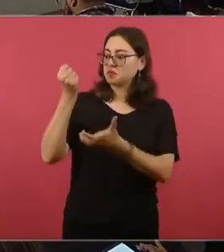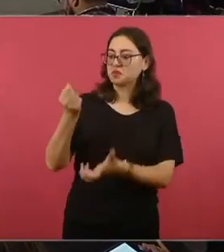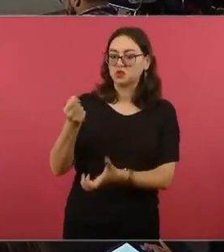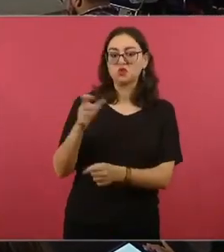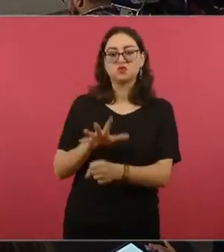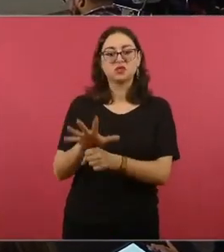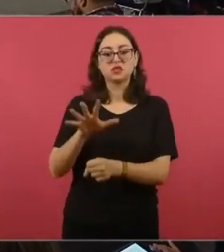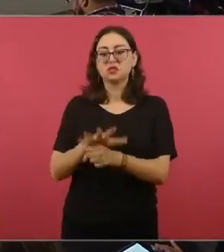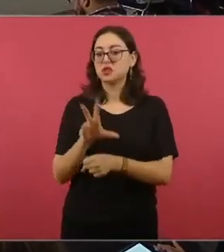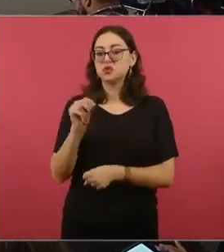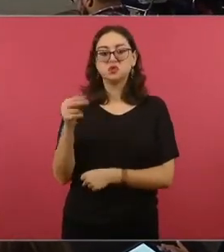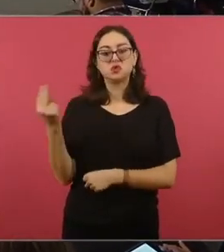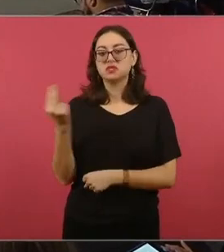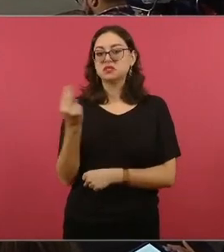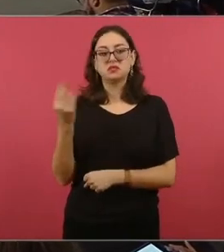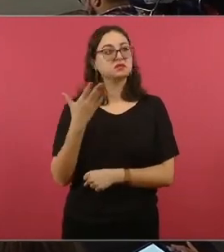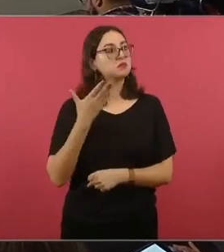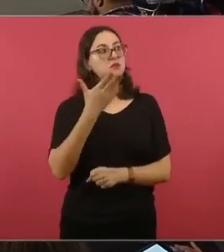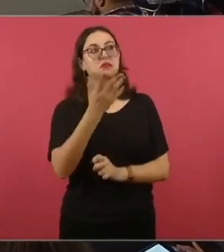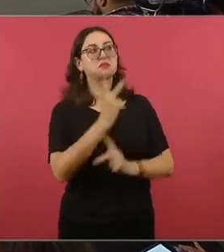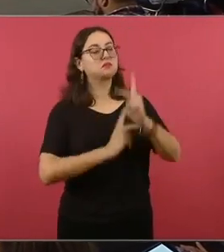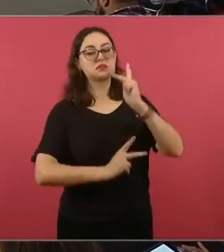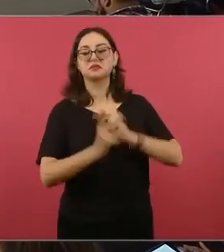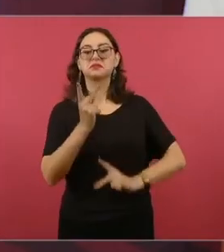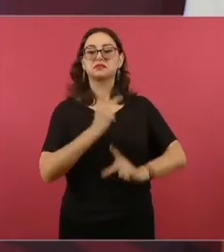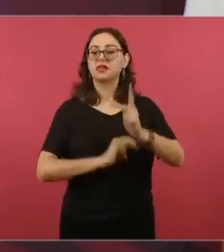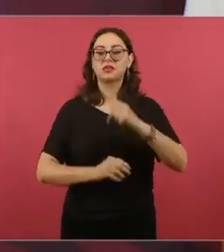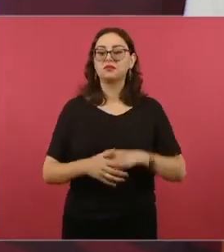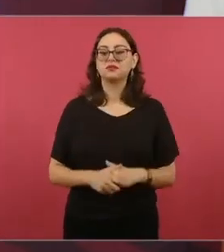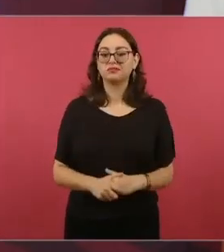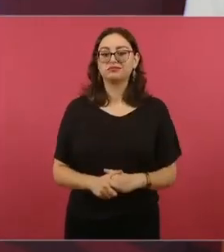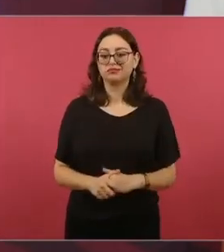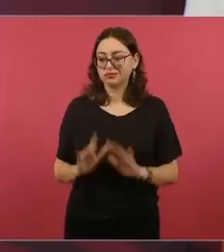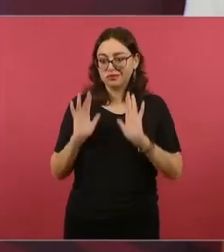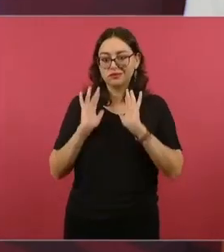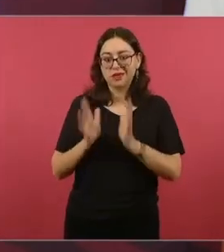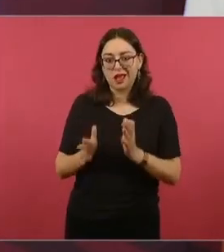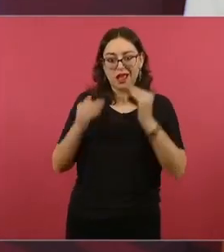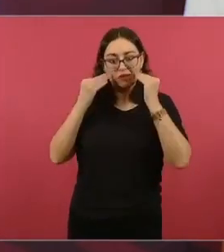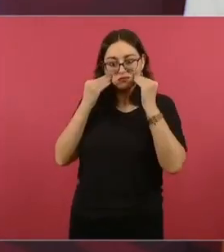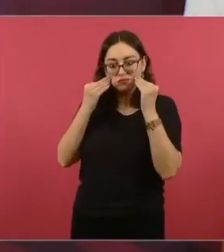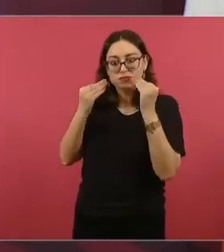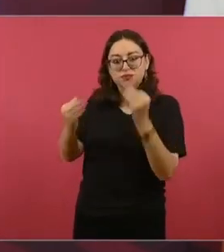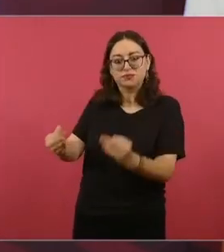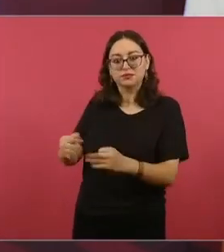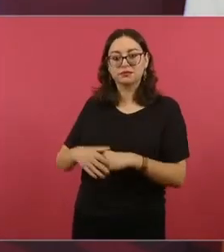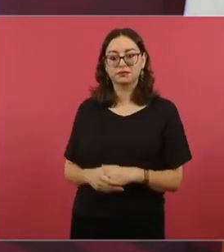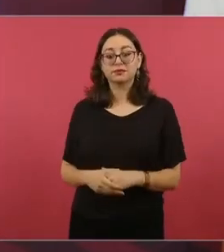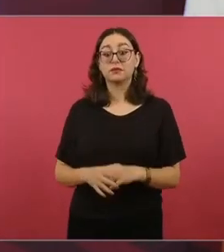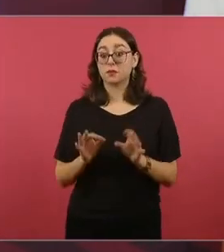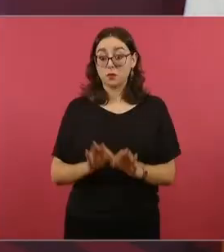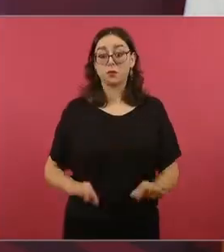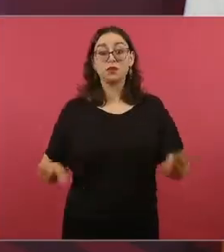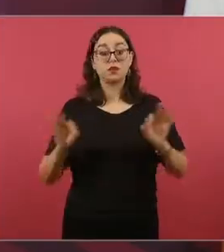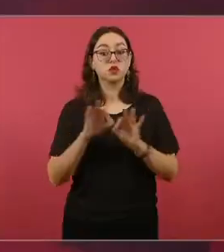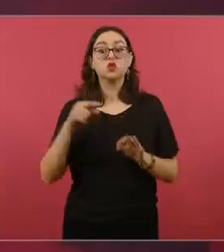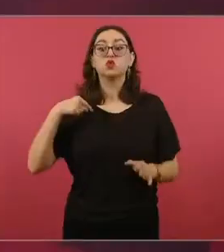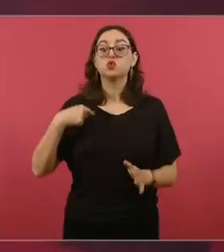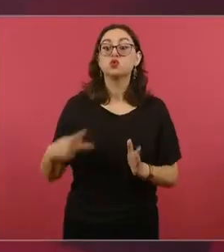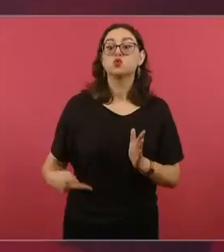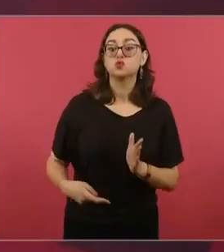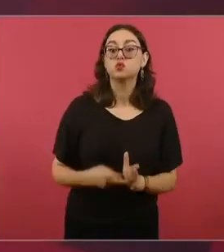decirlo y estar como disco rayado, repitiéndolo, repitiéndolo, repitiéndolo. No